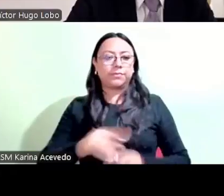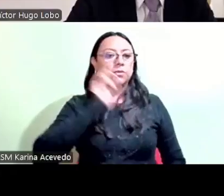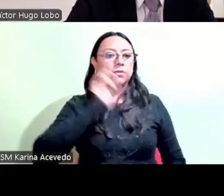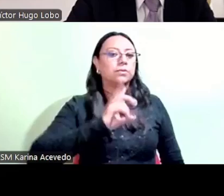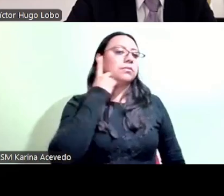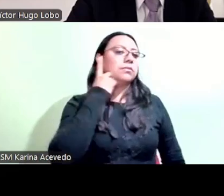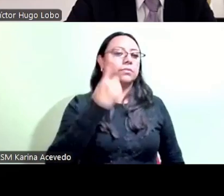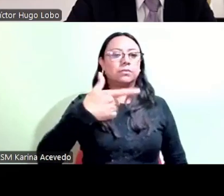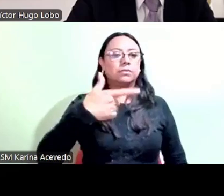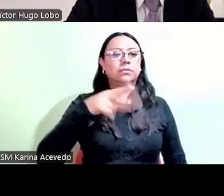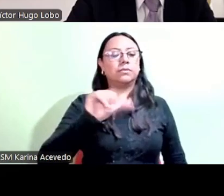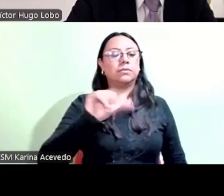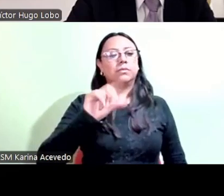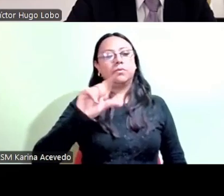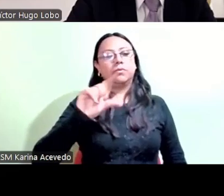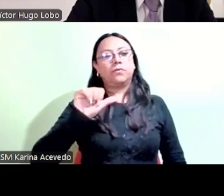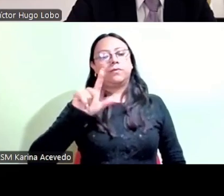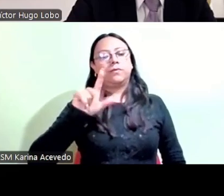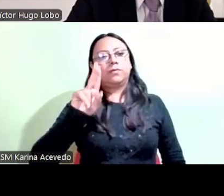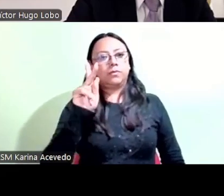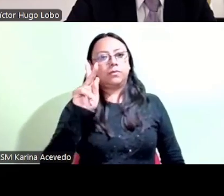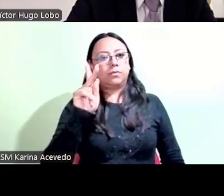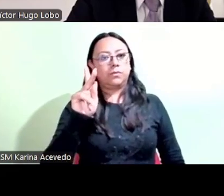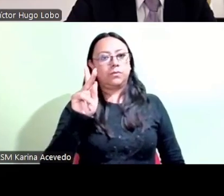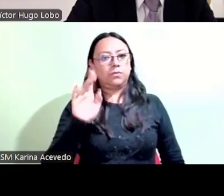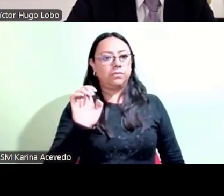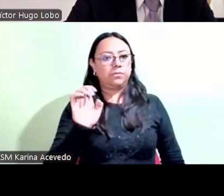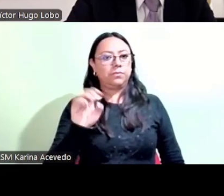Guadalupe Morales Rubio.